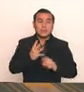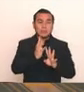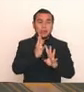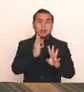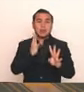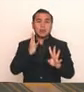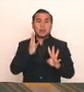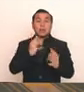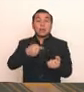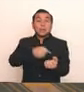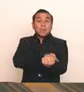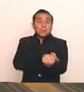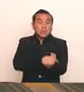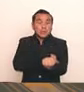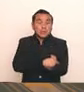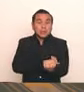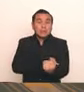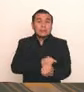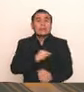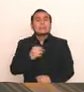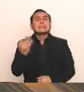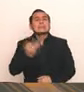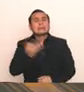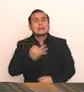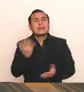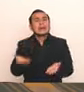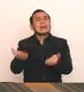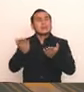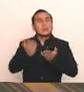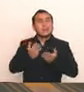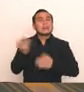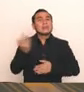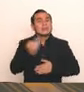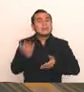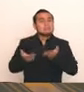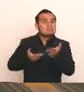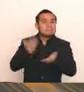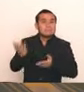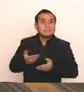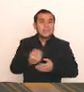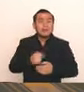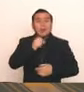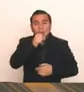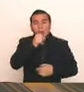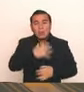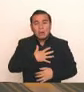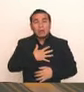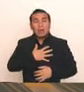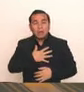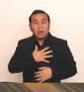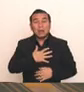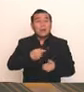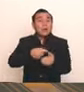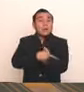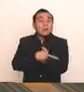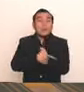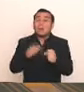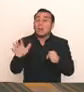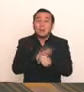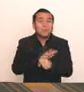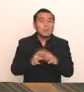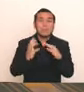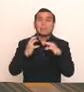fuera de las clínicas afuera los hospitales pidiendo ayuda pidiendo que los atiendan ahogándose en la acera porque simplemente el hospital ya arreglaría está